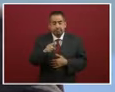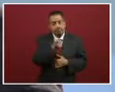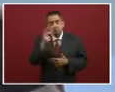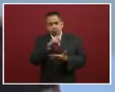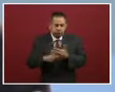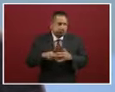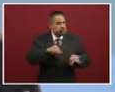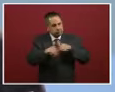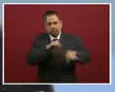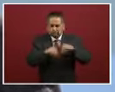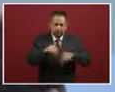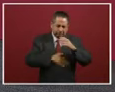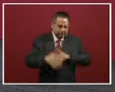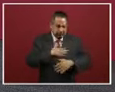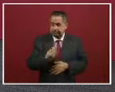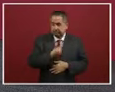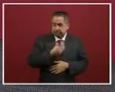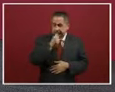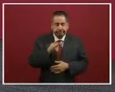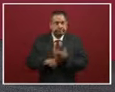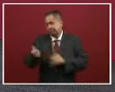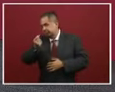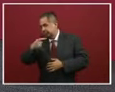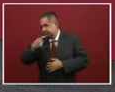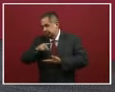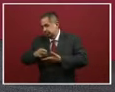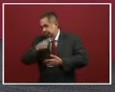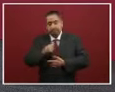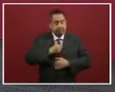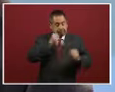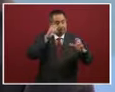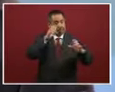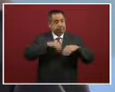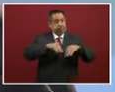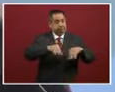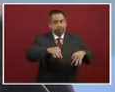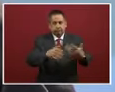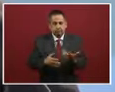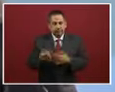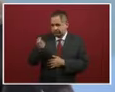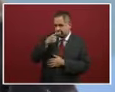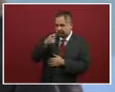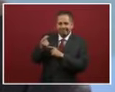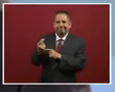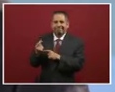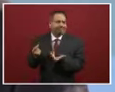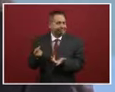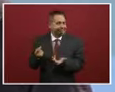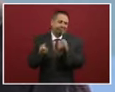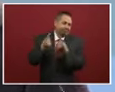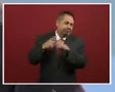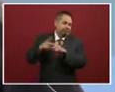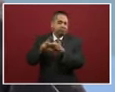laboral, donde para poder desarrollar dos jornadas de hasta 16, 18 horas, pues hay trabajadores o trabajadoras que recurren a las anfetaminas o a